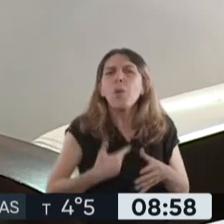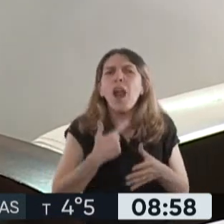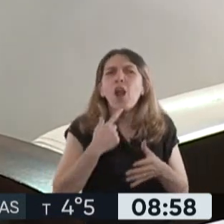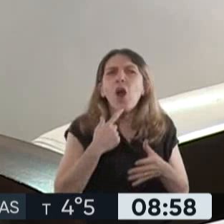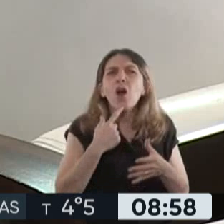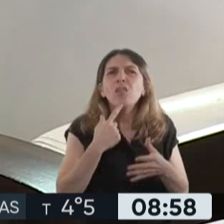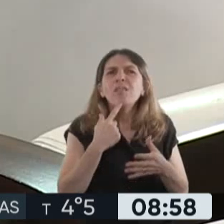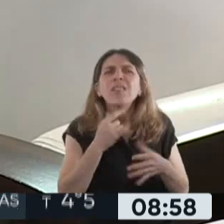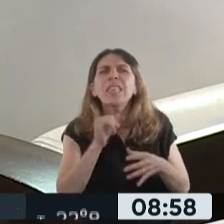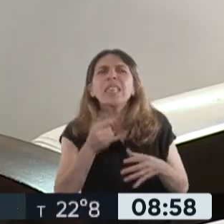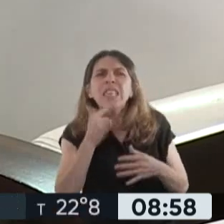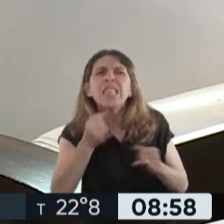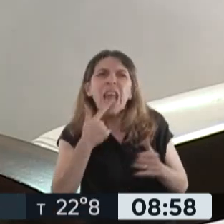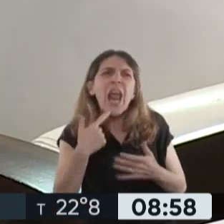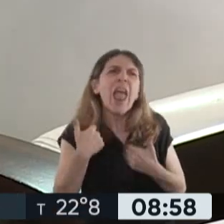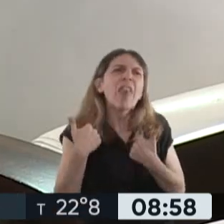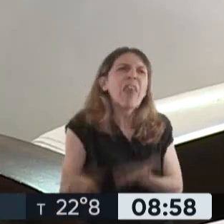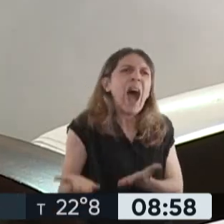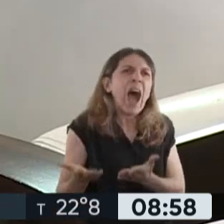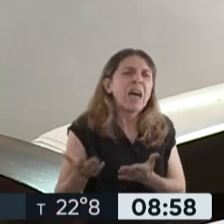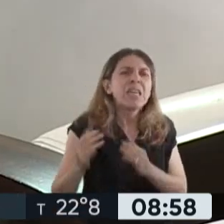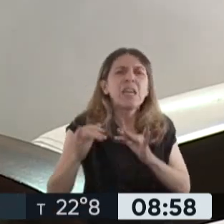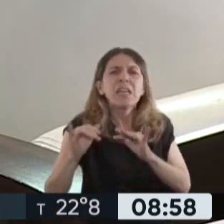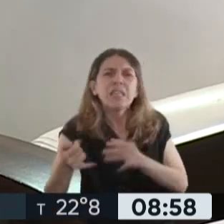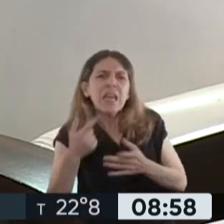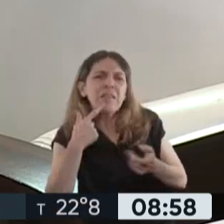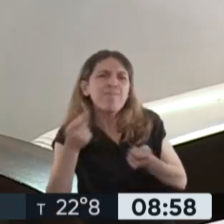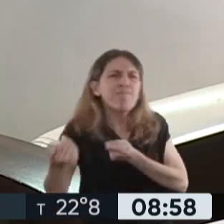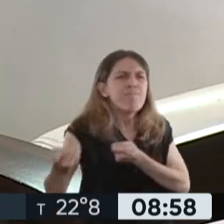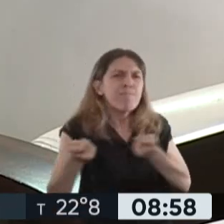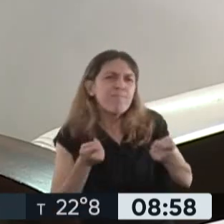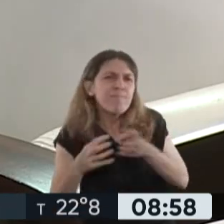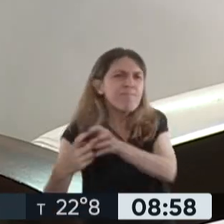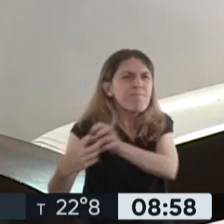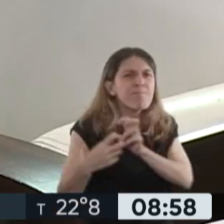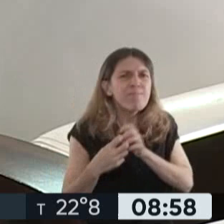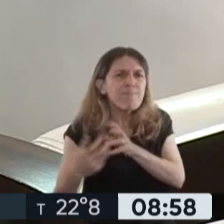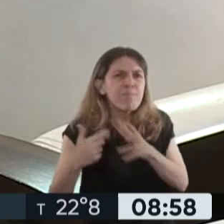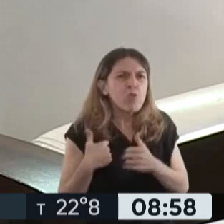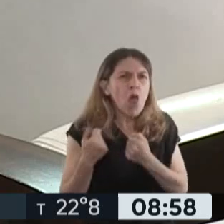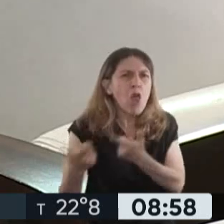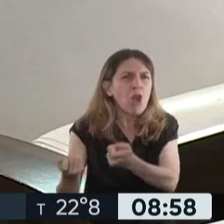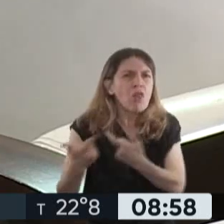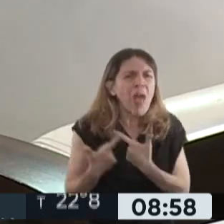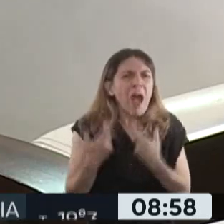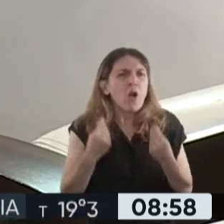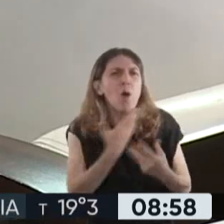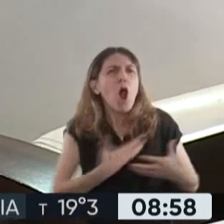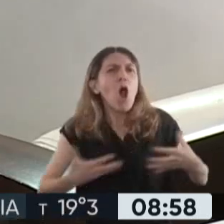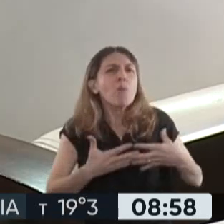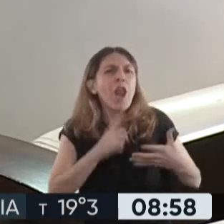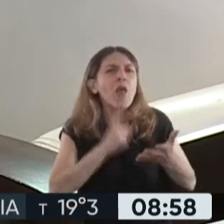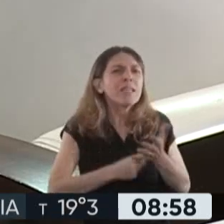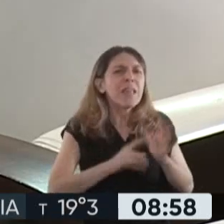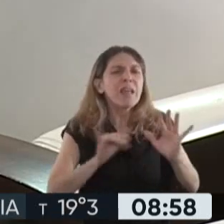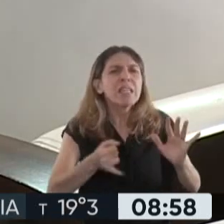a ceder y negociar? Porque si es una negociación, cada uno tiene que ceder, los empresarios, los sindicalistas. El gobierno no